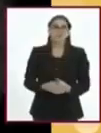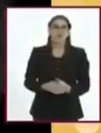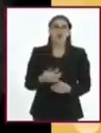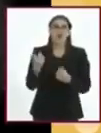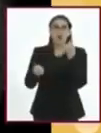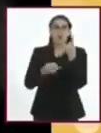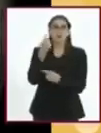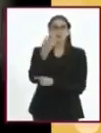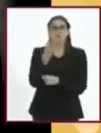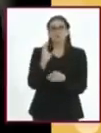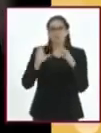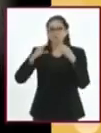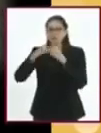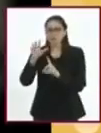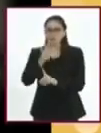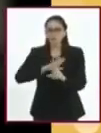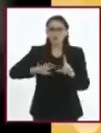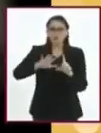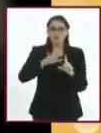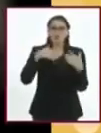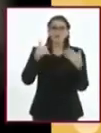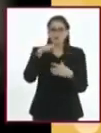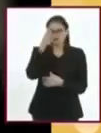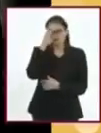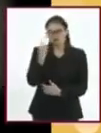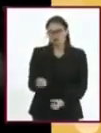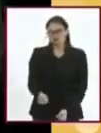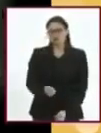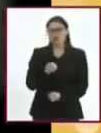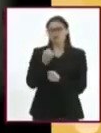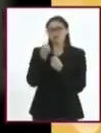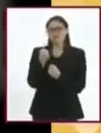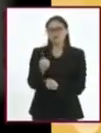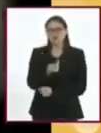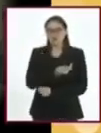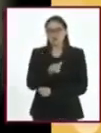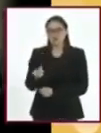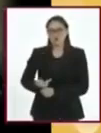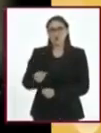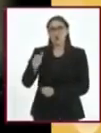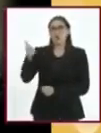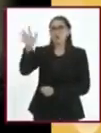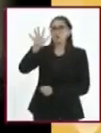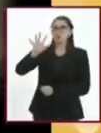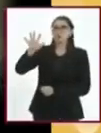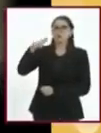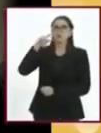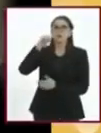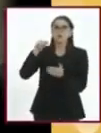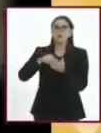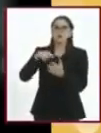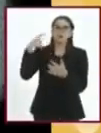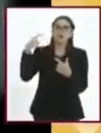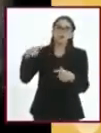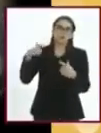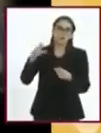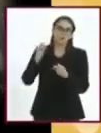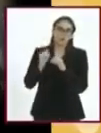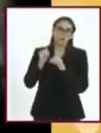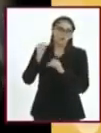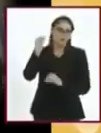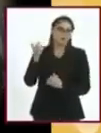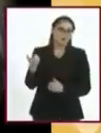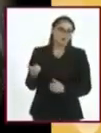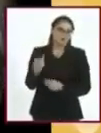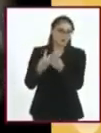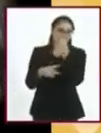extrema pobreza y zonas con niveles de vida e ingresos mucho mayores. Veamos dos ejemplos. De acuerdo